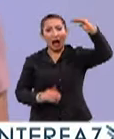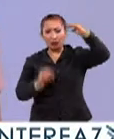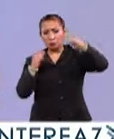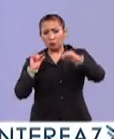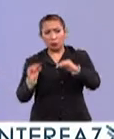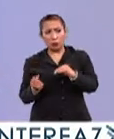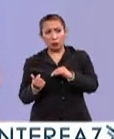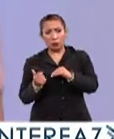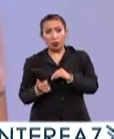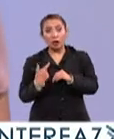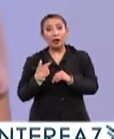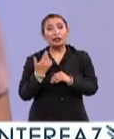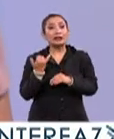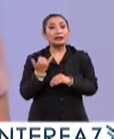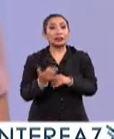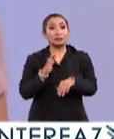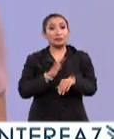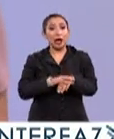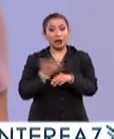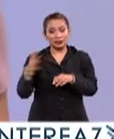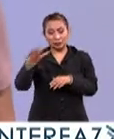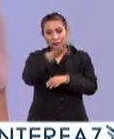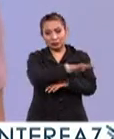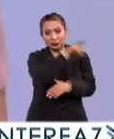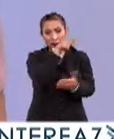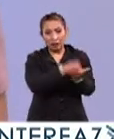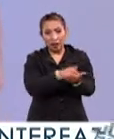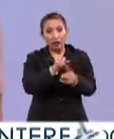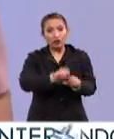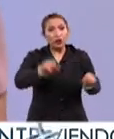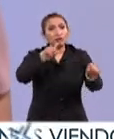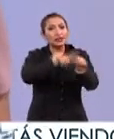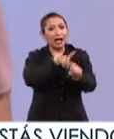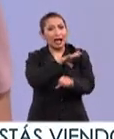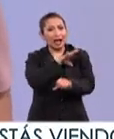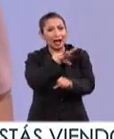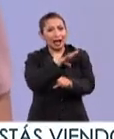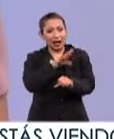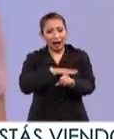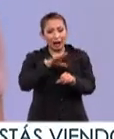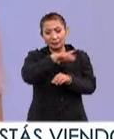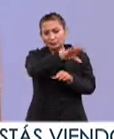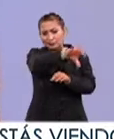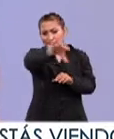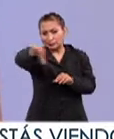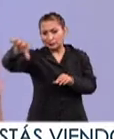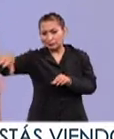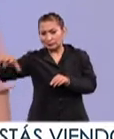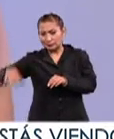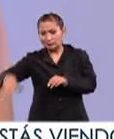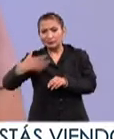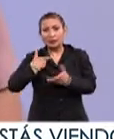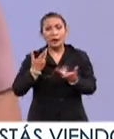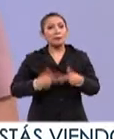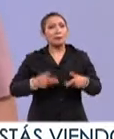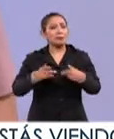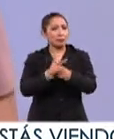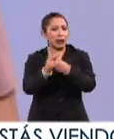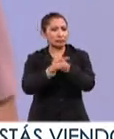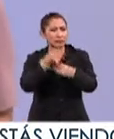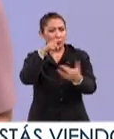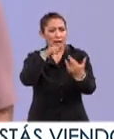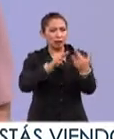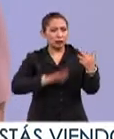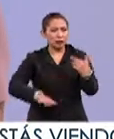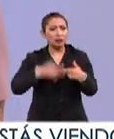marca. Sin embargo, en los complejos entornos sociales que enfrentamos en la distribución socioeconómica en los países de nuestra